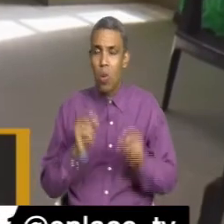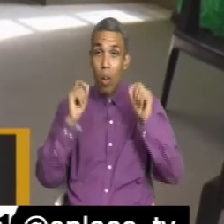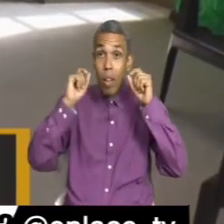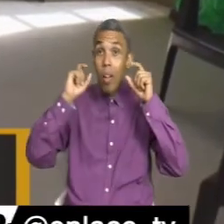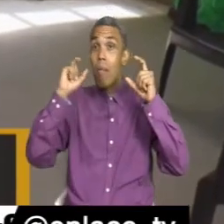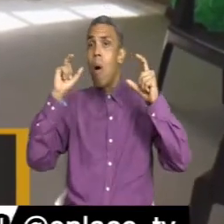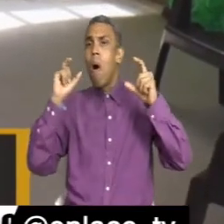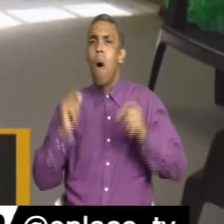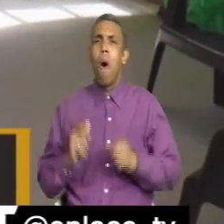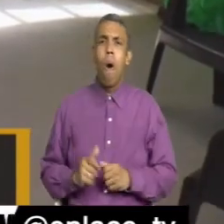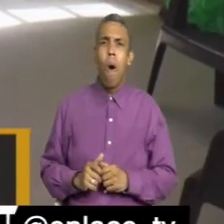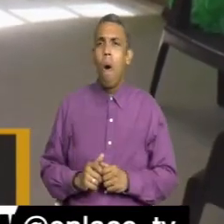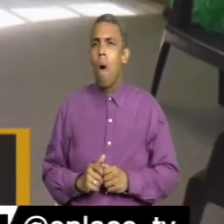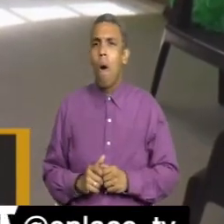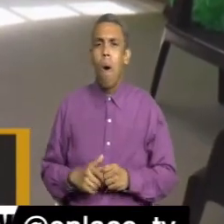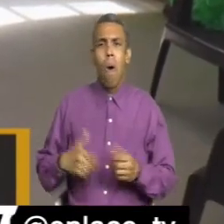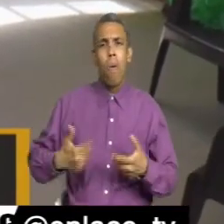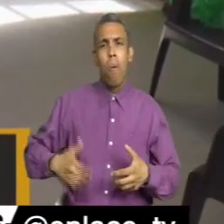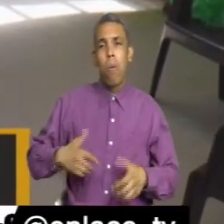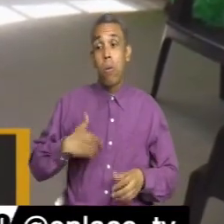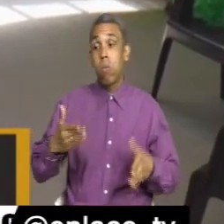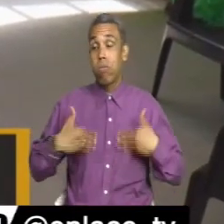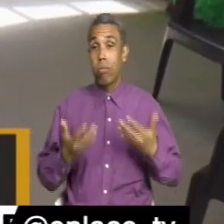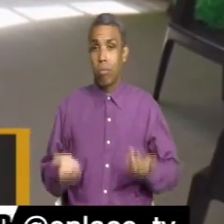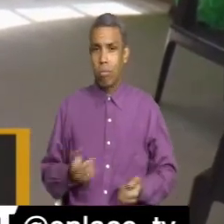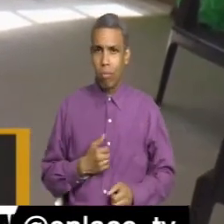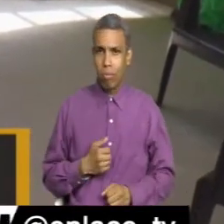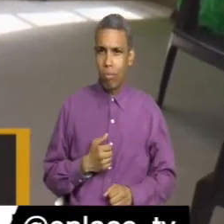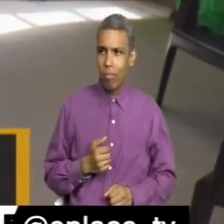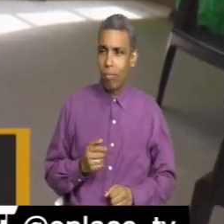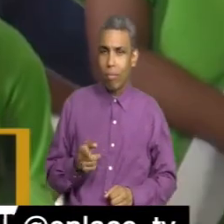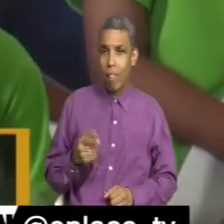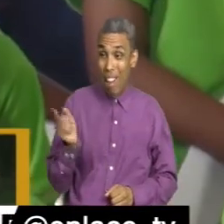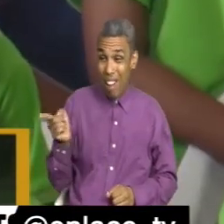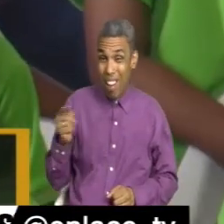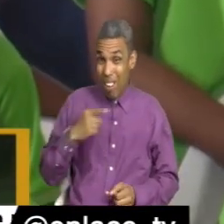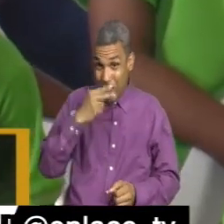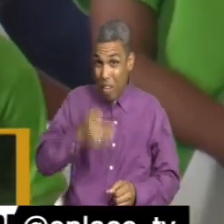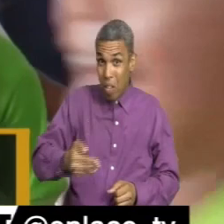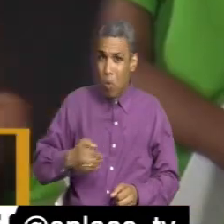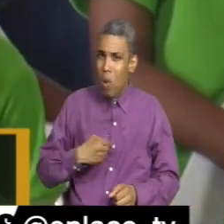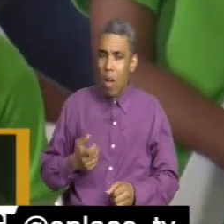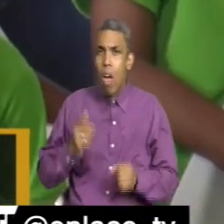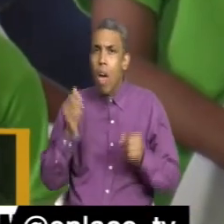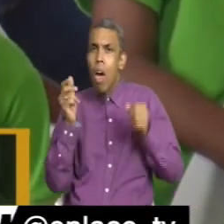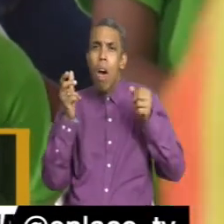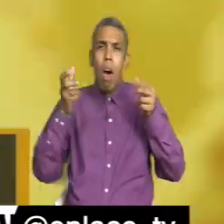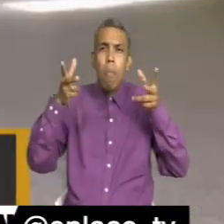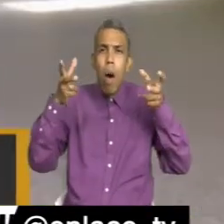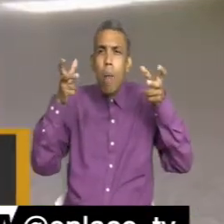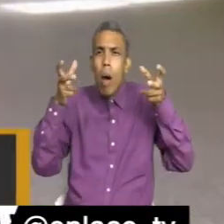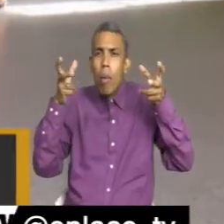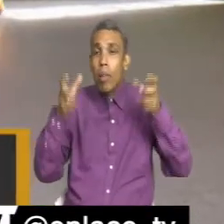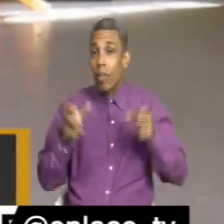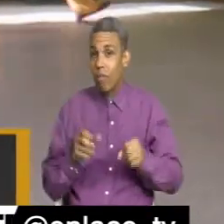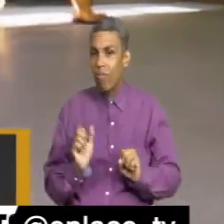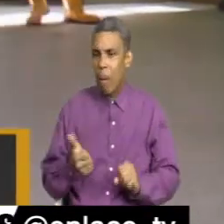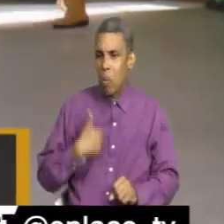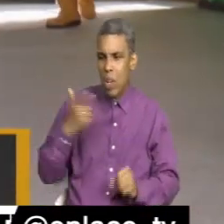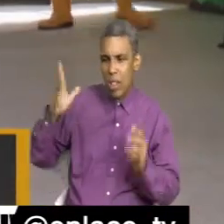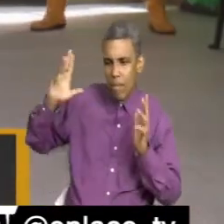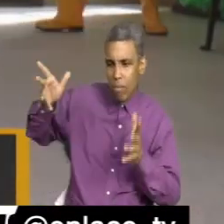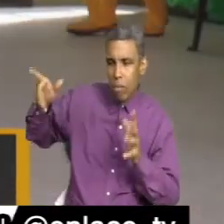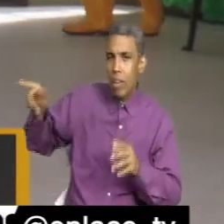las directivas, esta es la edad para educar a nuestros niños, para que se concienticen del daño que le hacemos al medio ambiente si no tenemos en